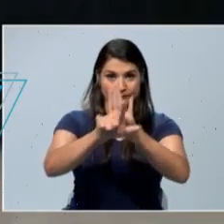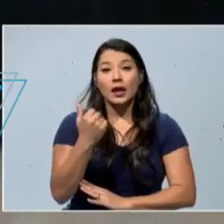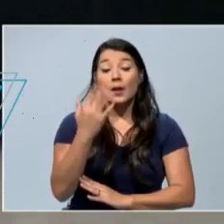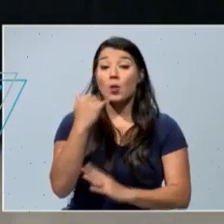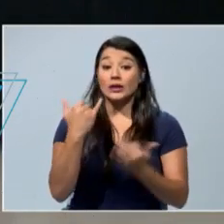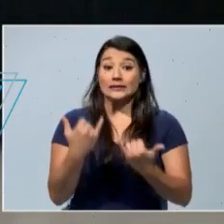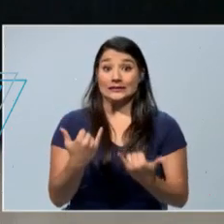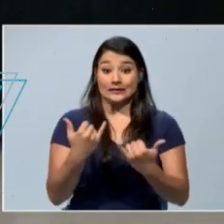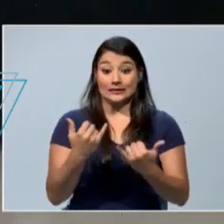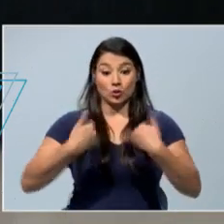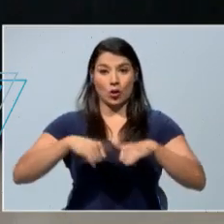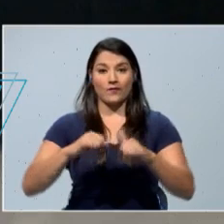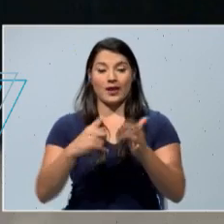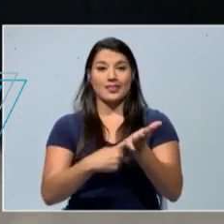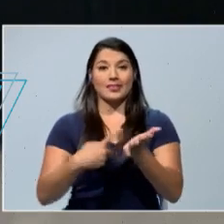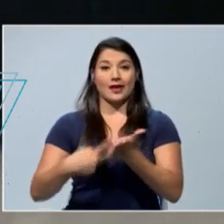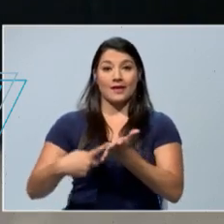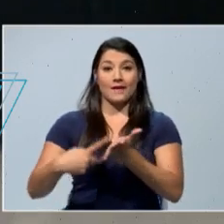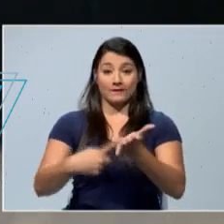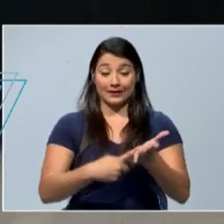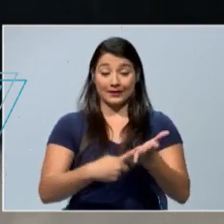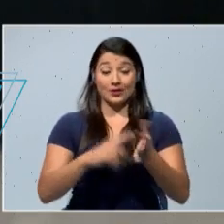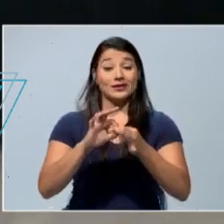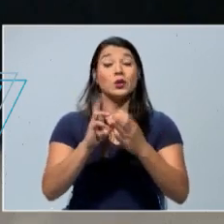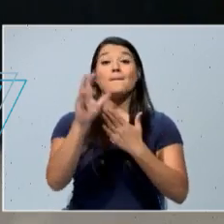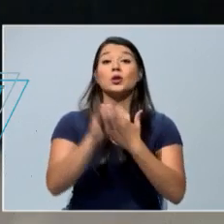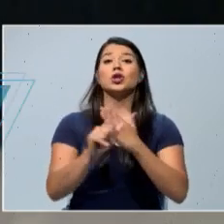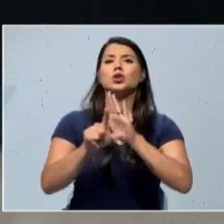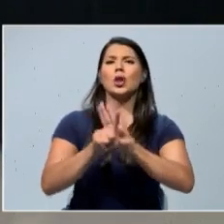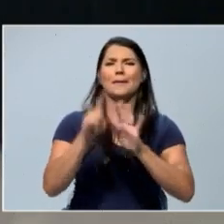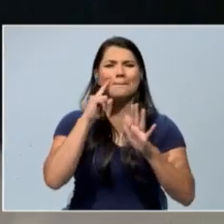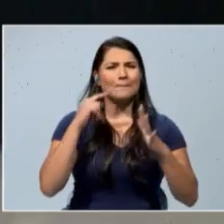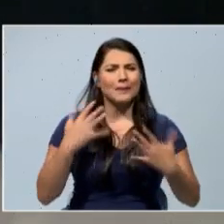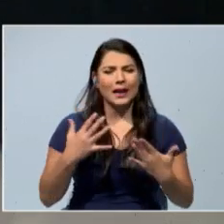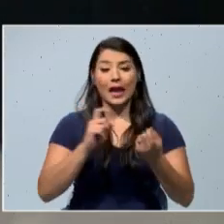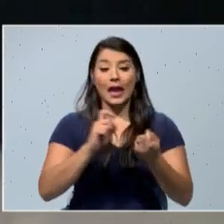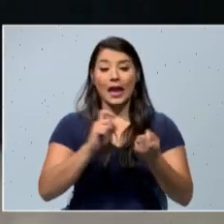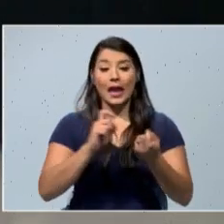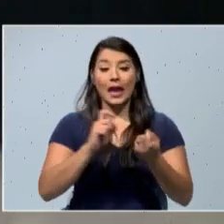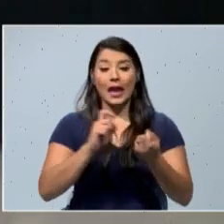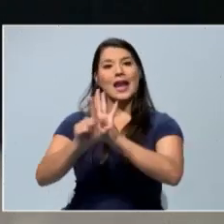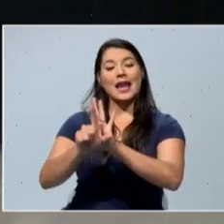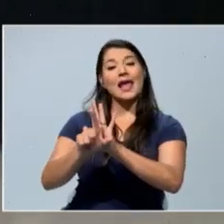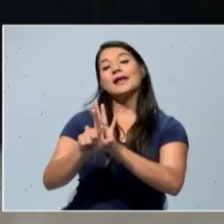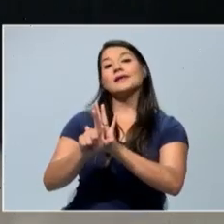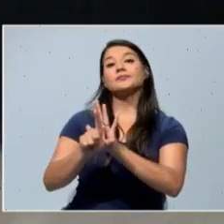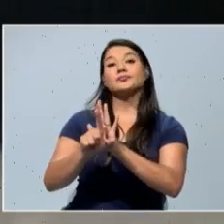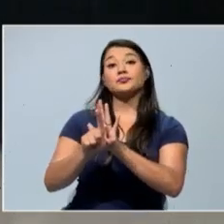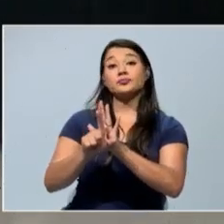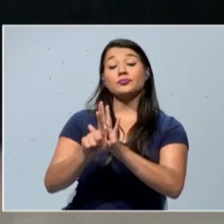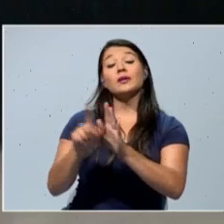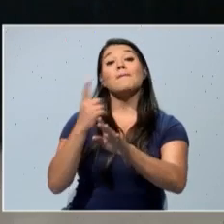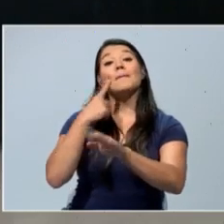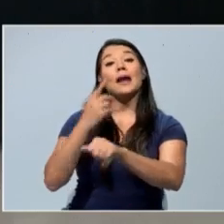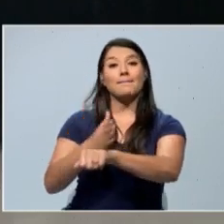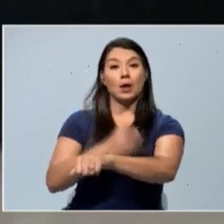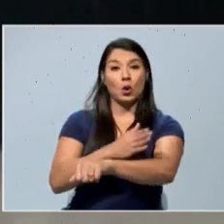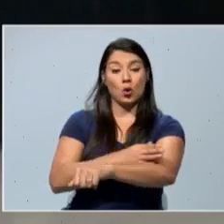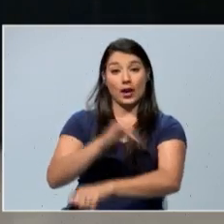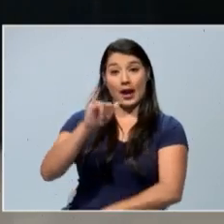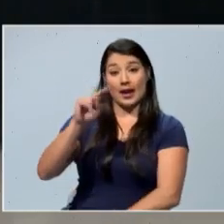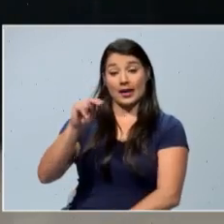el debate de un proyecto de ley que es una reforma a la ley de fortalecimiento del INSS y también